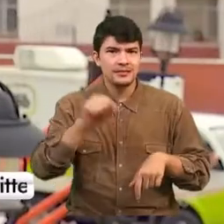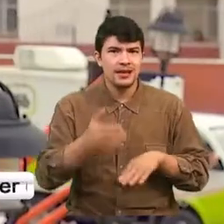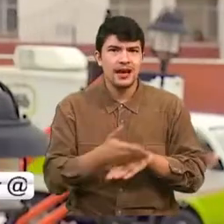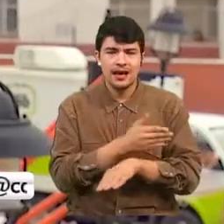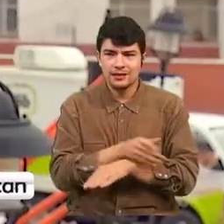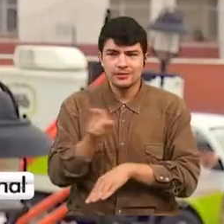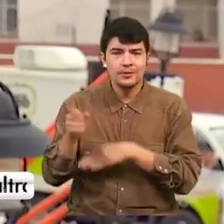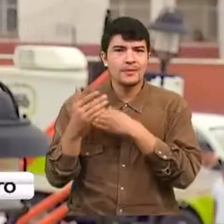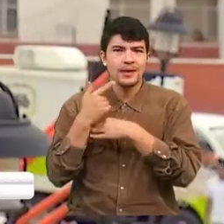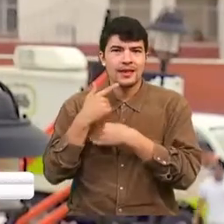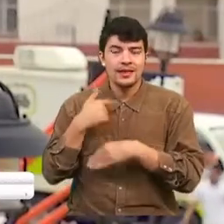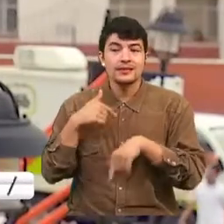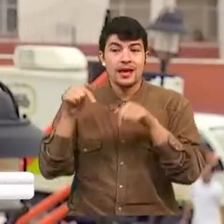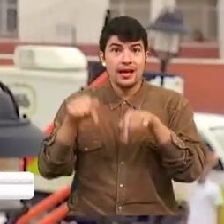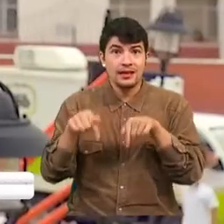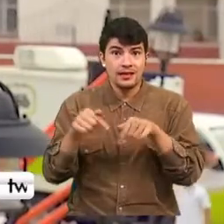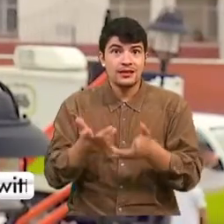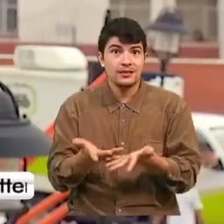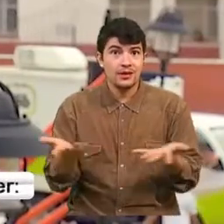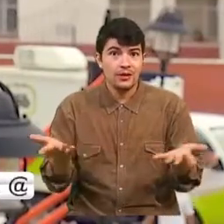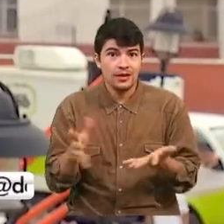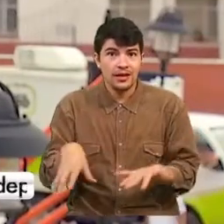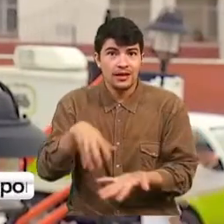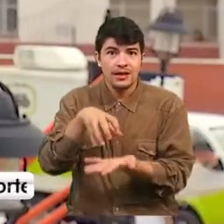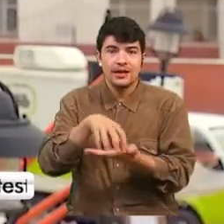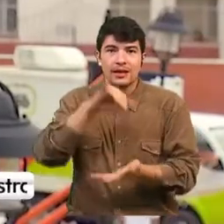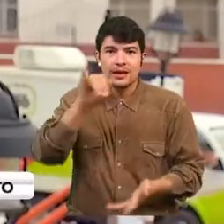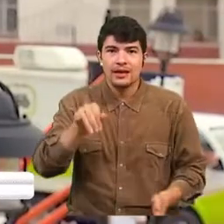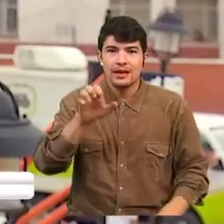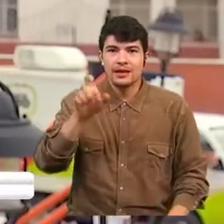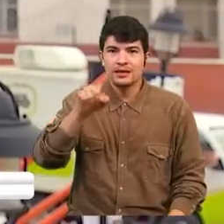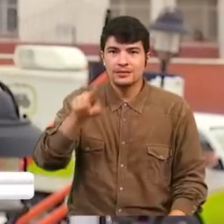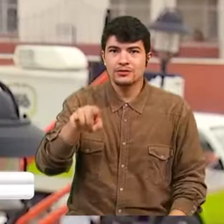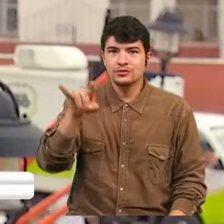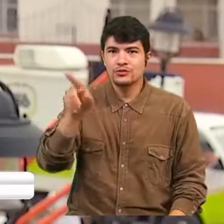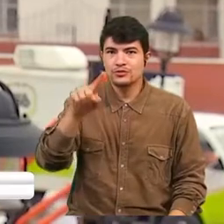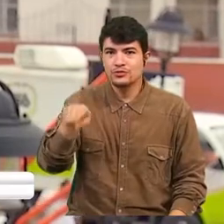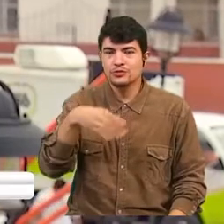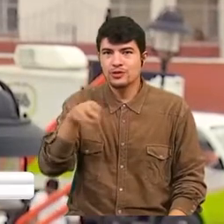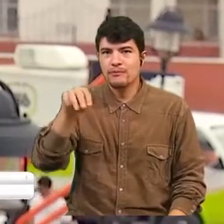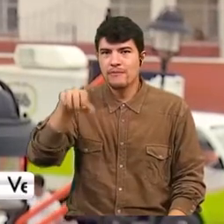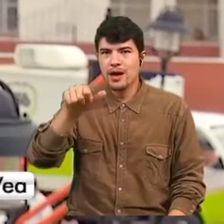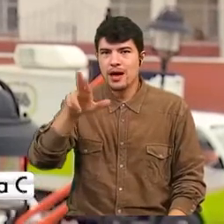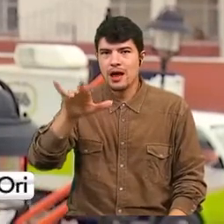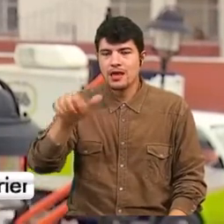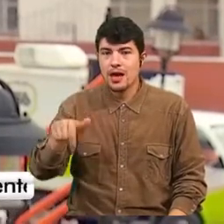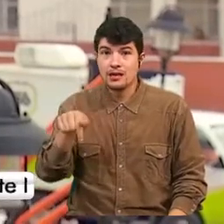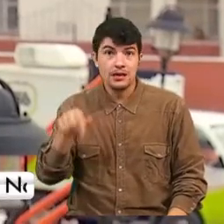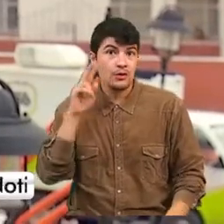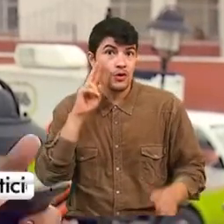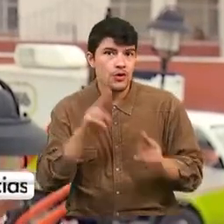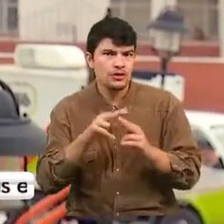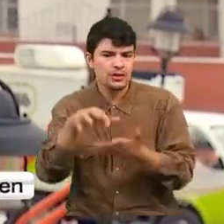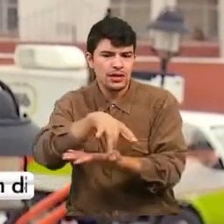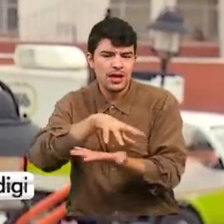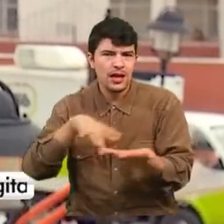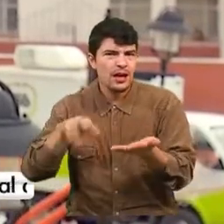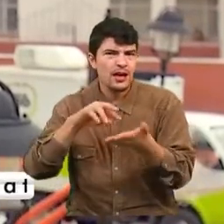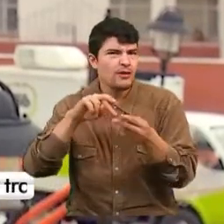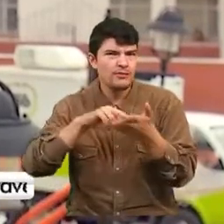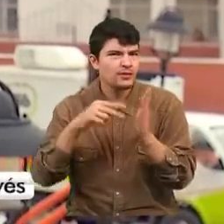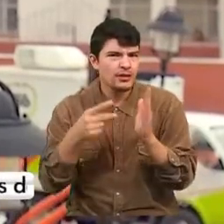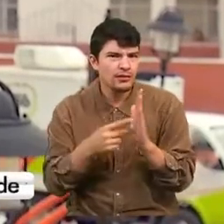pues precisamente nos encontramos ubicados aquí en Jesús María, esto en el marco de la Expedición Santander, como a manera de descentralización del